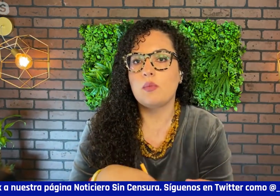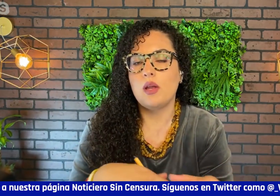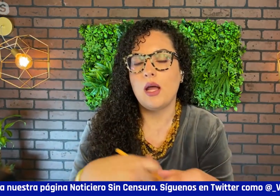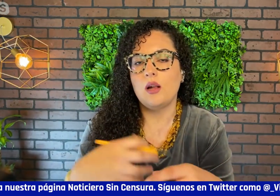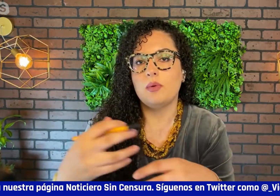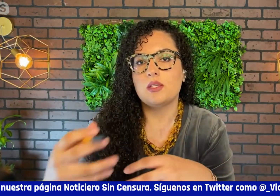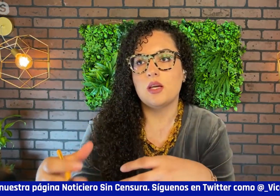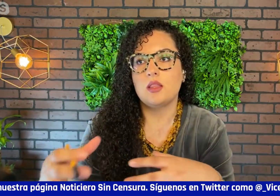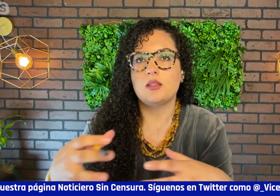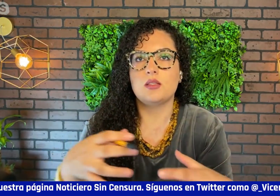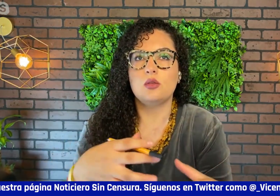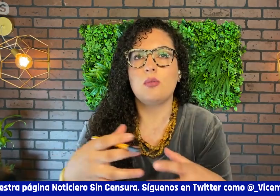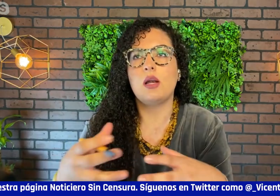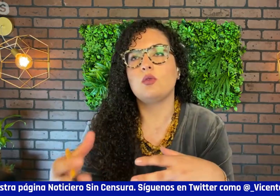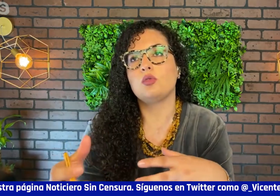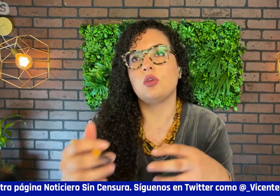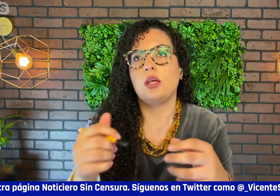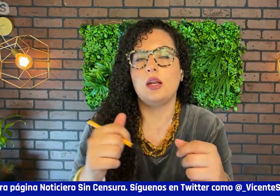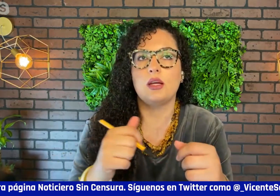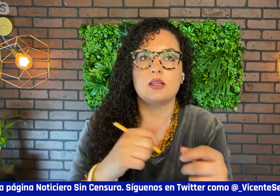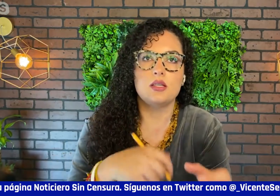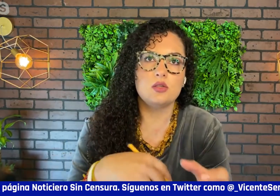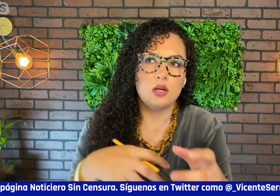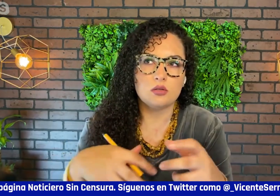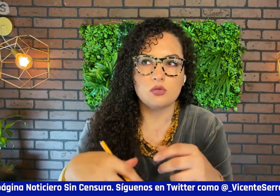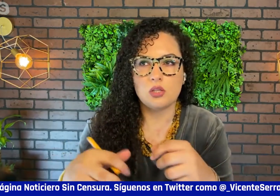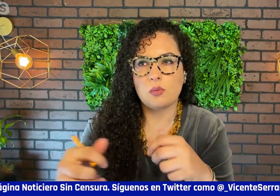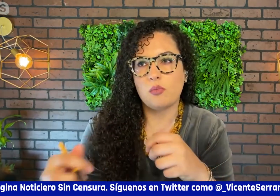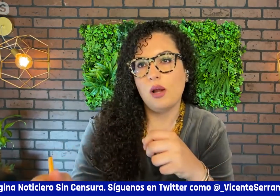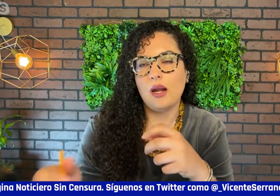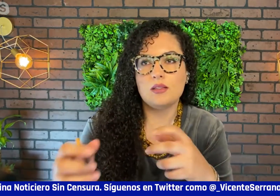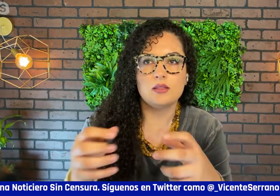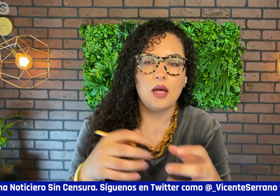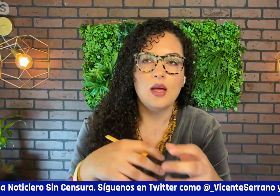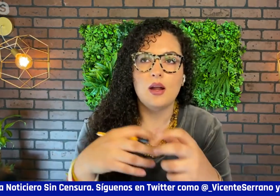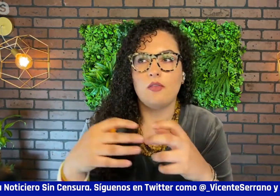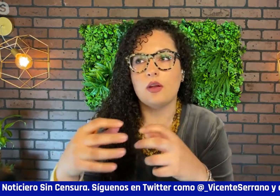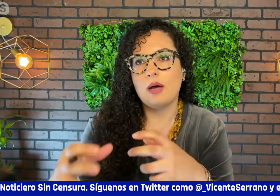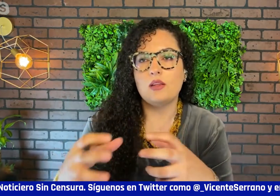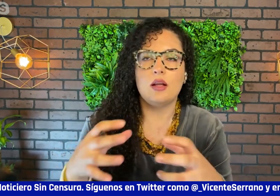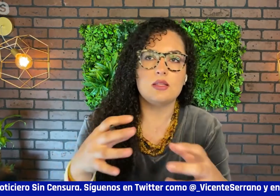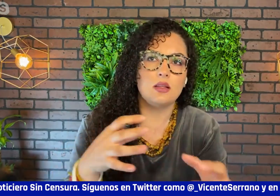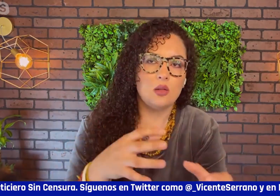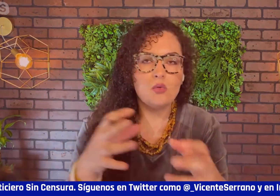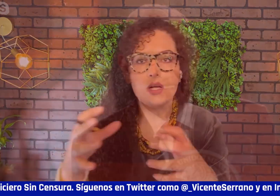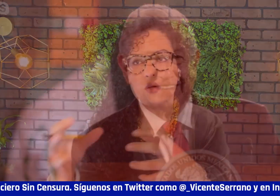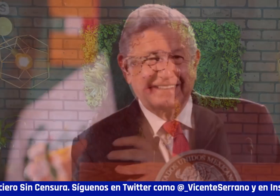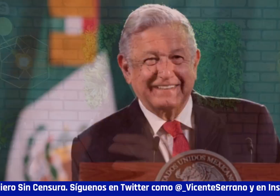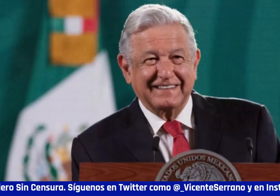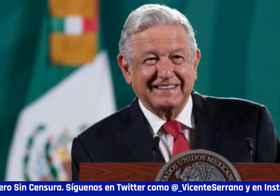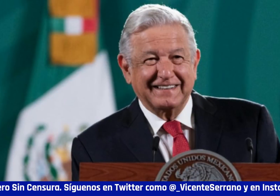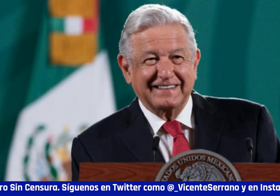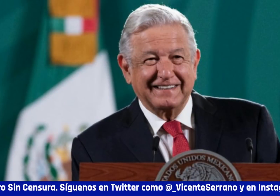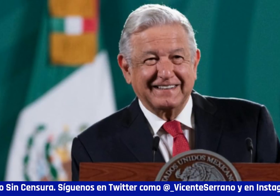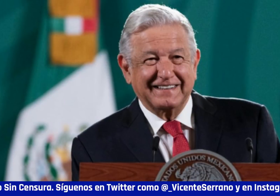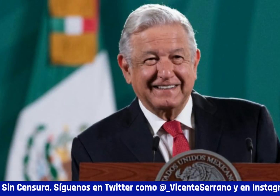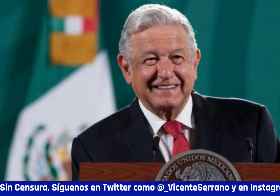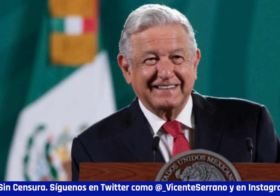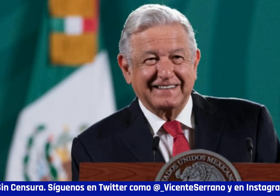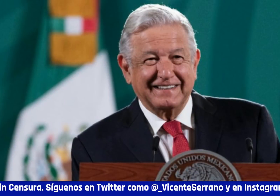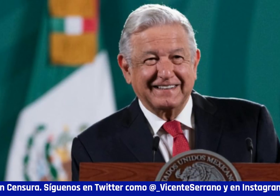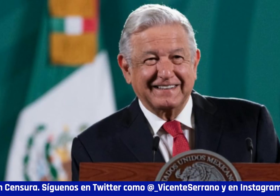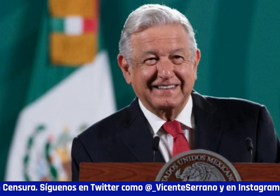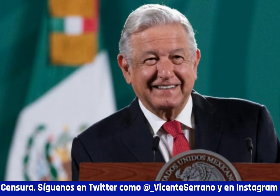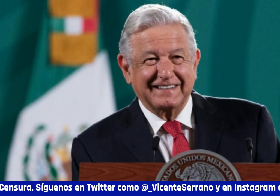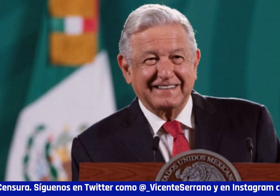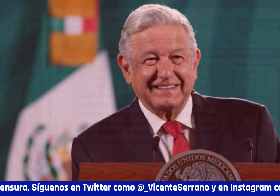consulta popular el presidente está haciendo un mal uso del ejercicio de las consultas populares y está reafirmando las dictaduras, como ocurrió en Colombia, y